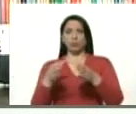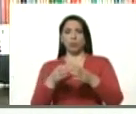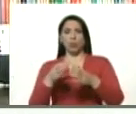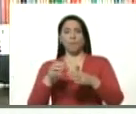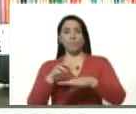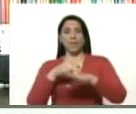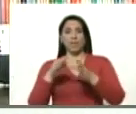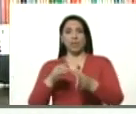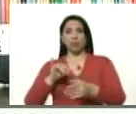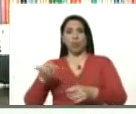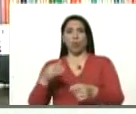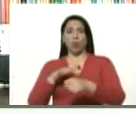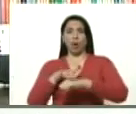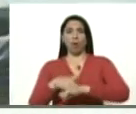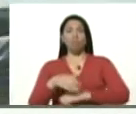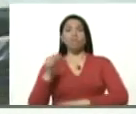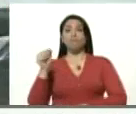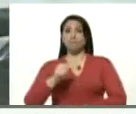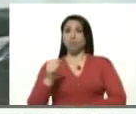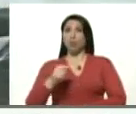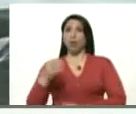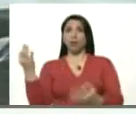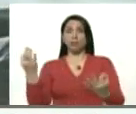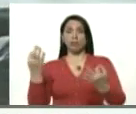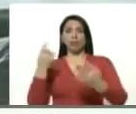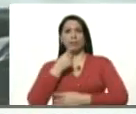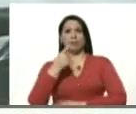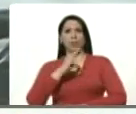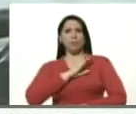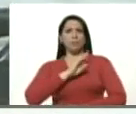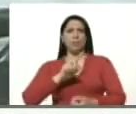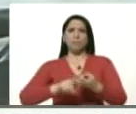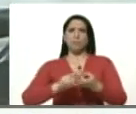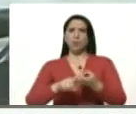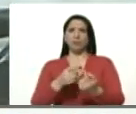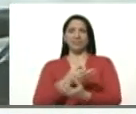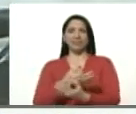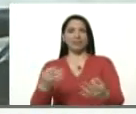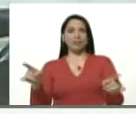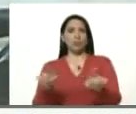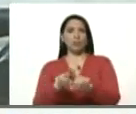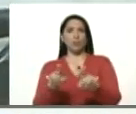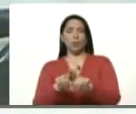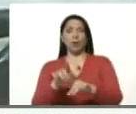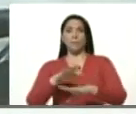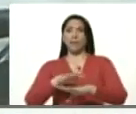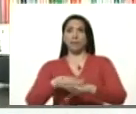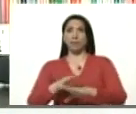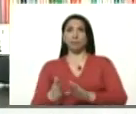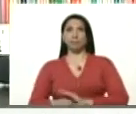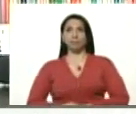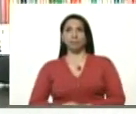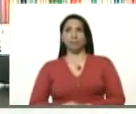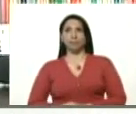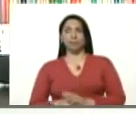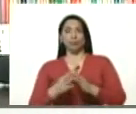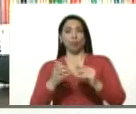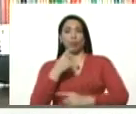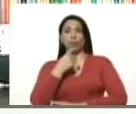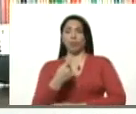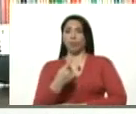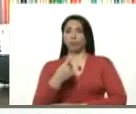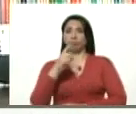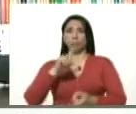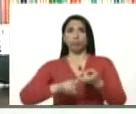acertado todo lo que dijo. Lo que dijo Cilia es exactamente así lo que va a ocurrir. Todo lo que dijo Cilia,